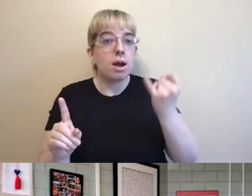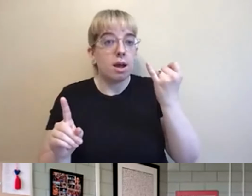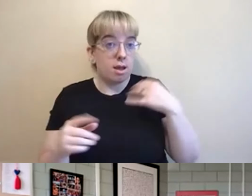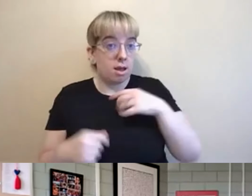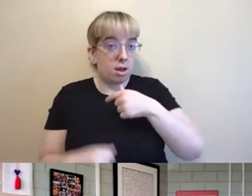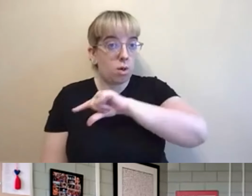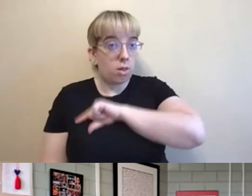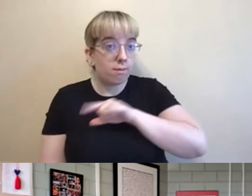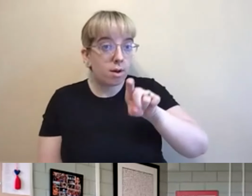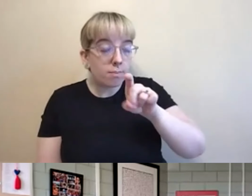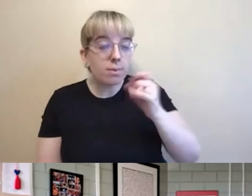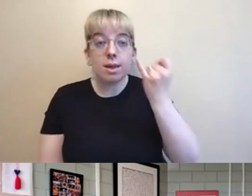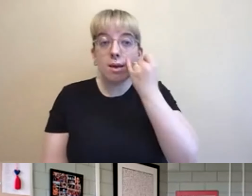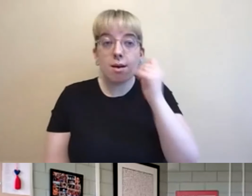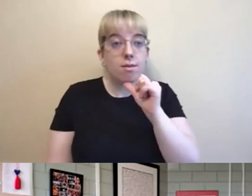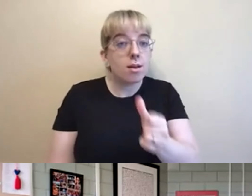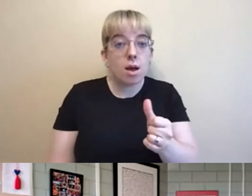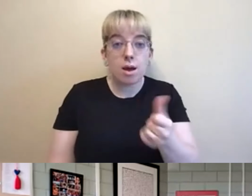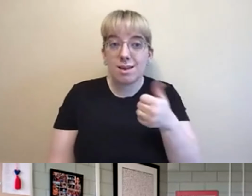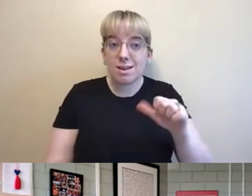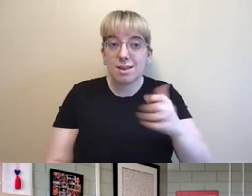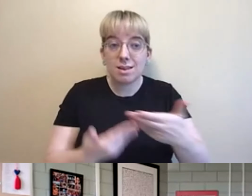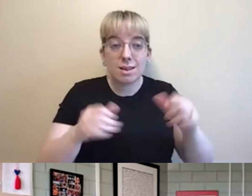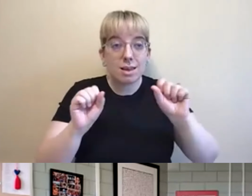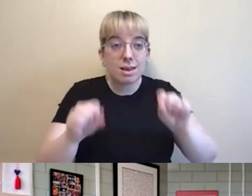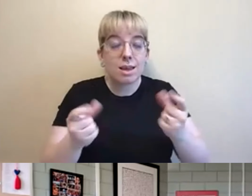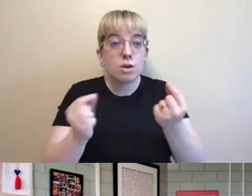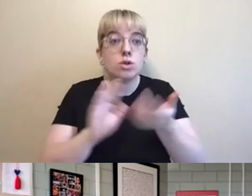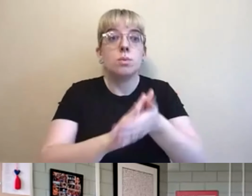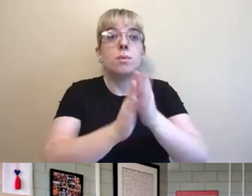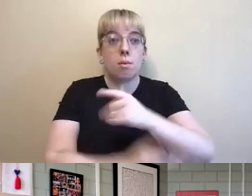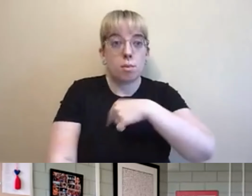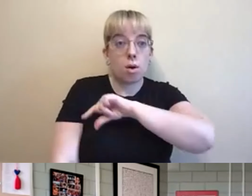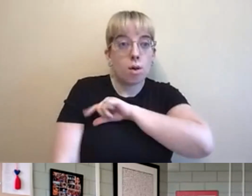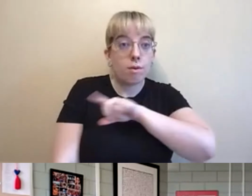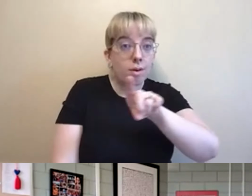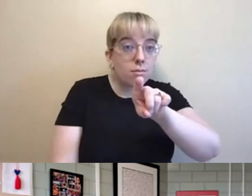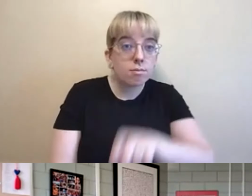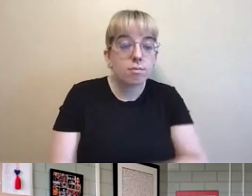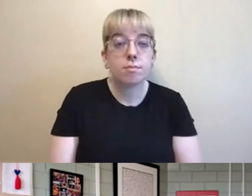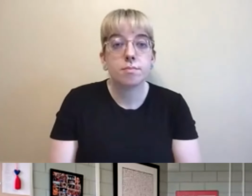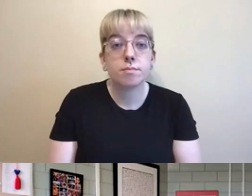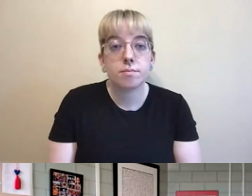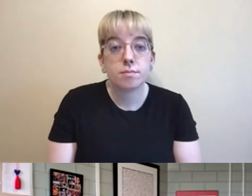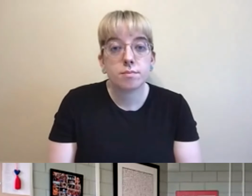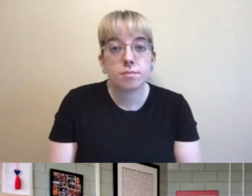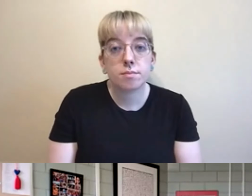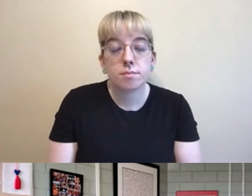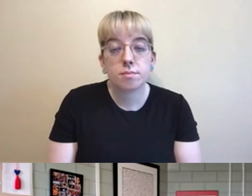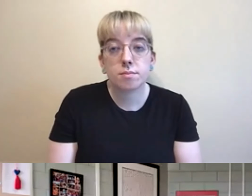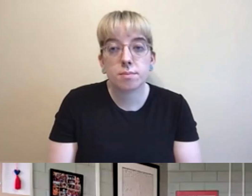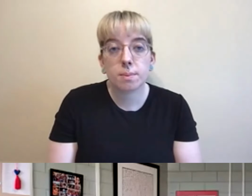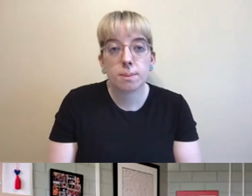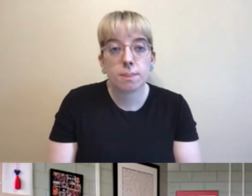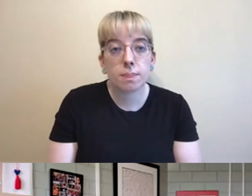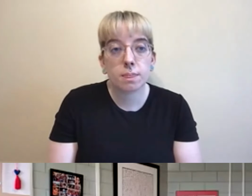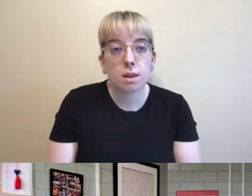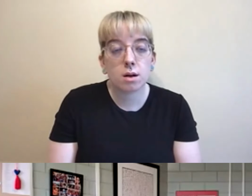there anything they can do? ¿Qué pueden hacer para ser elegible?